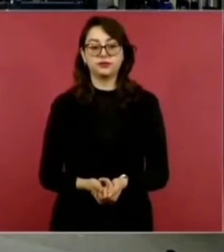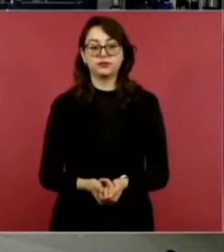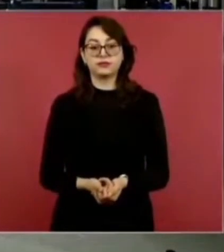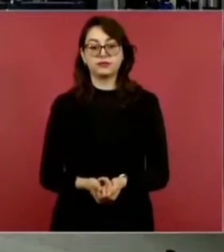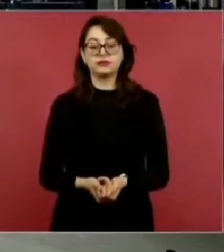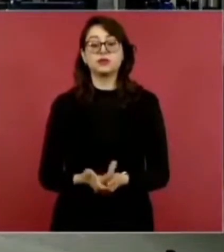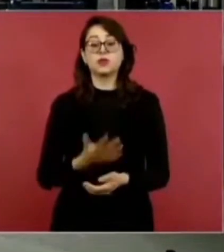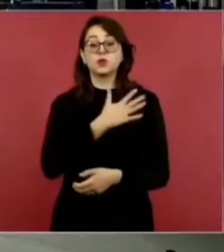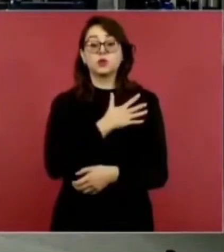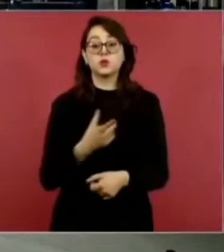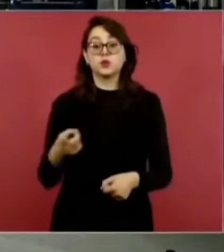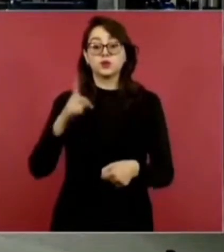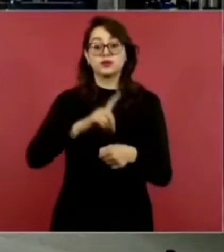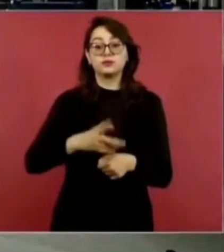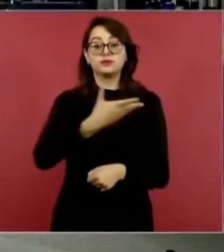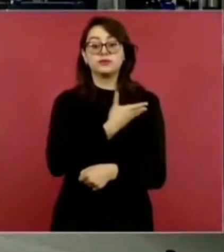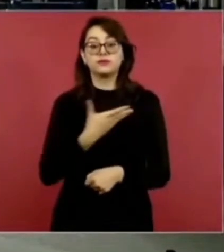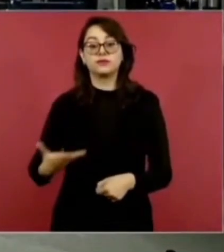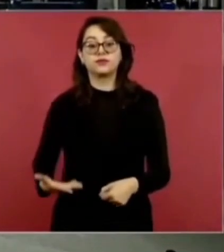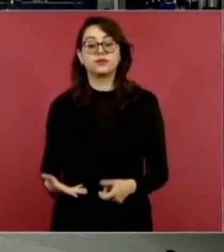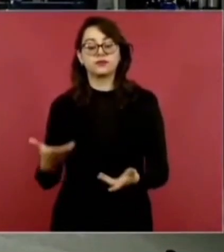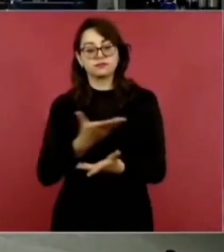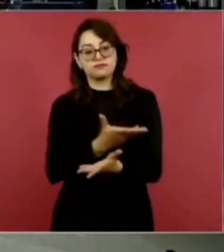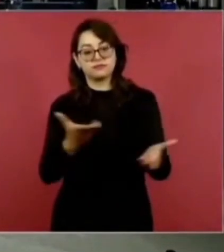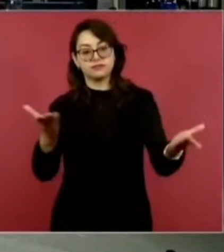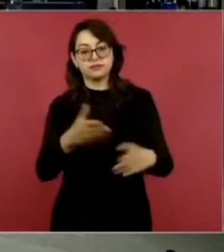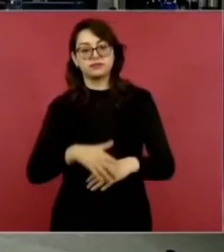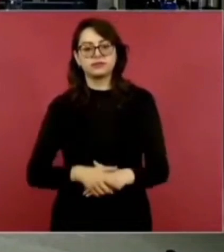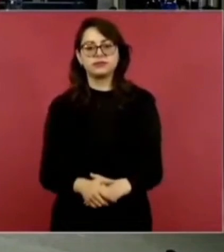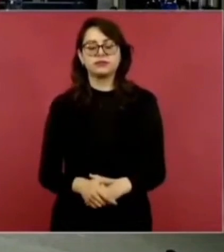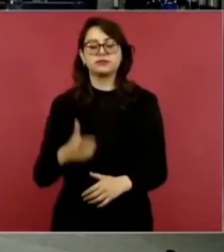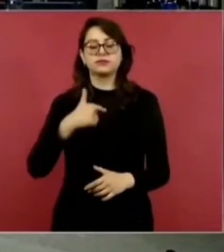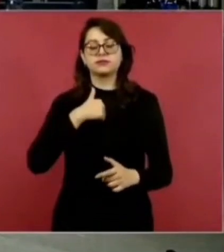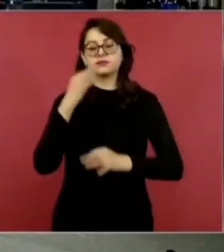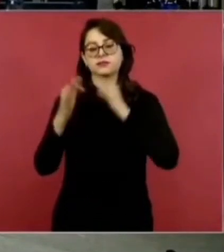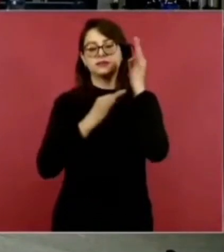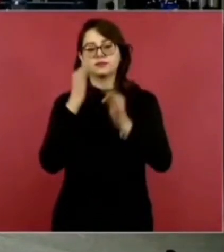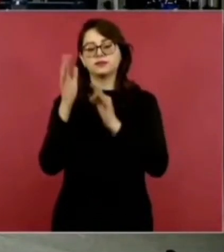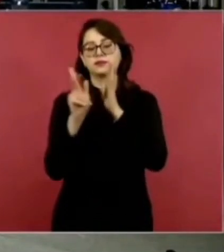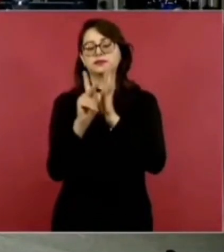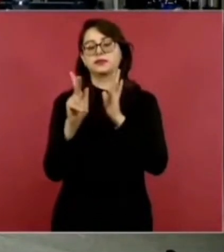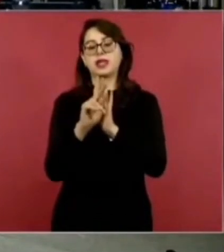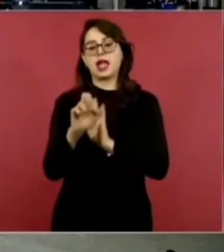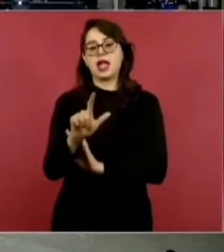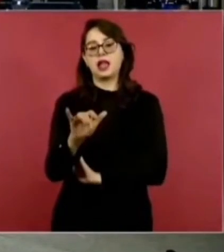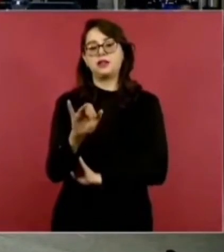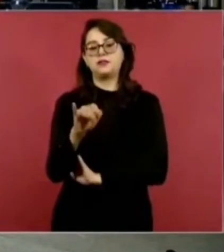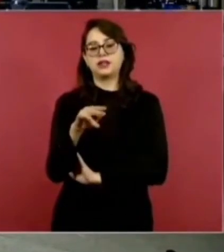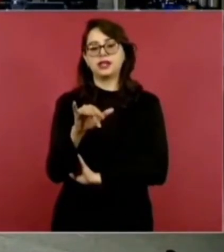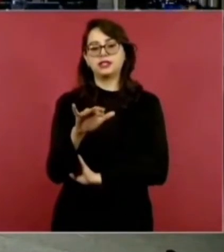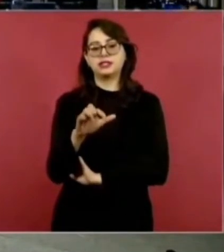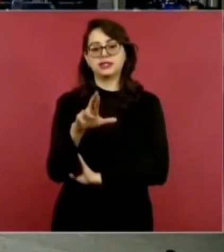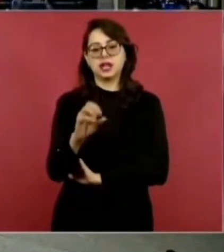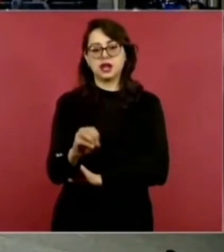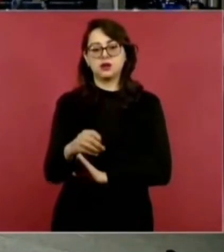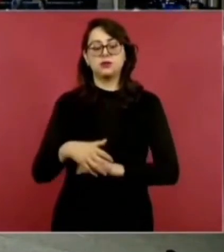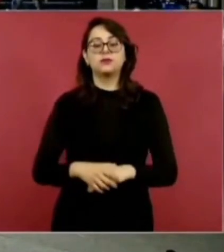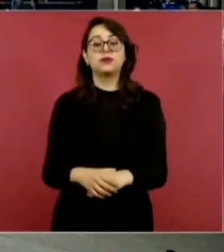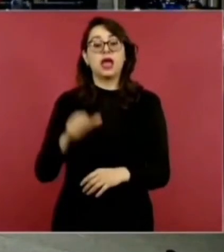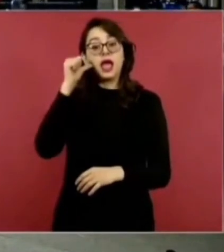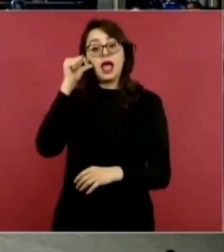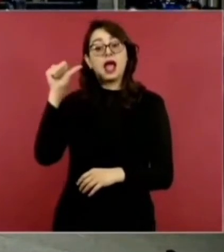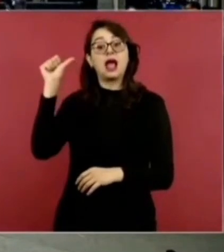Buenos días, presidente, funcionarios invitados. Tiana Benítez, del periódico El Financiero. Preguntarle el encuentro ayer que tuvo con